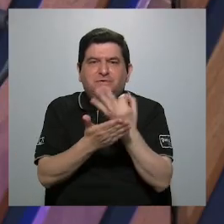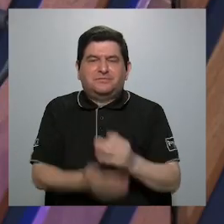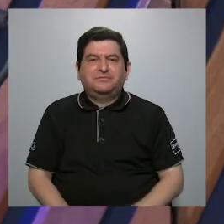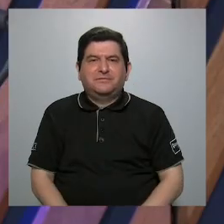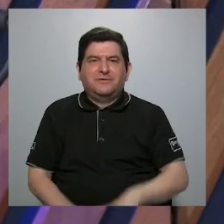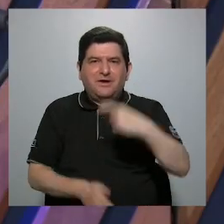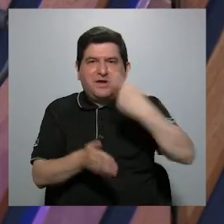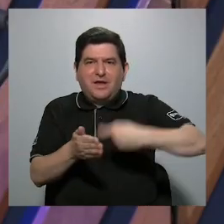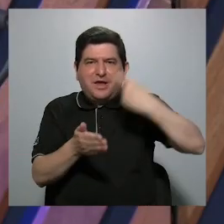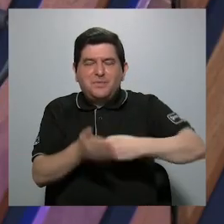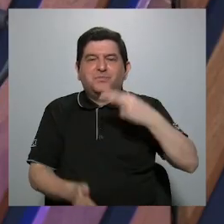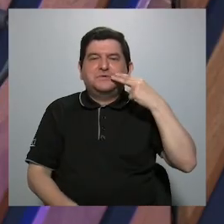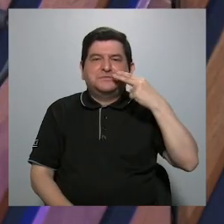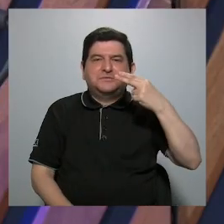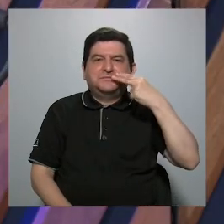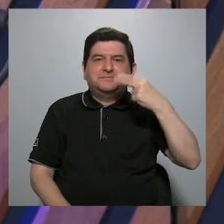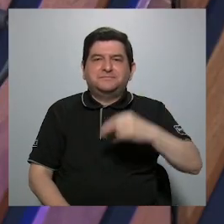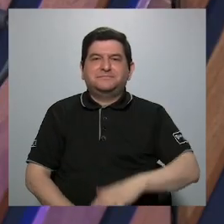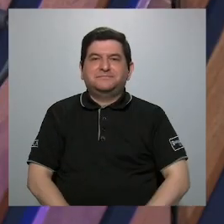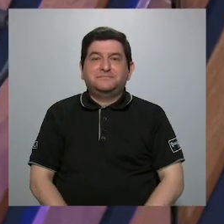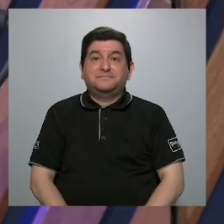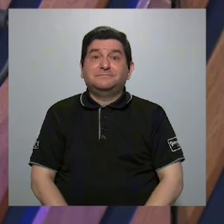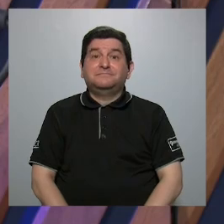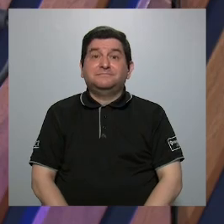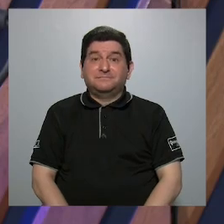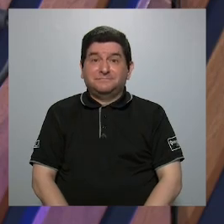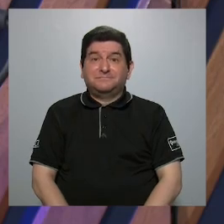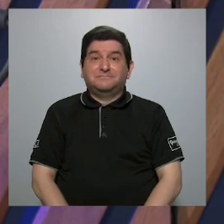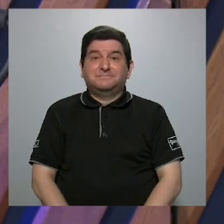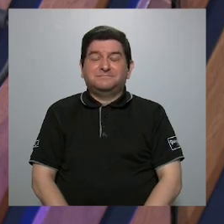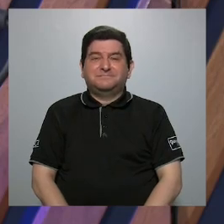momento, el impuesto al tabaco.